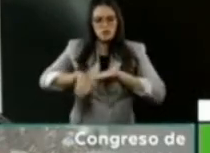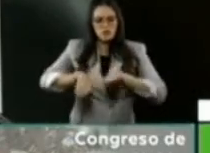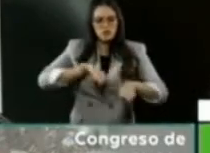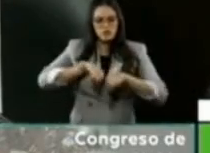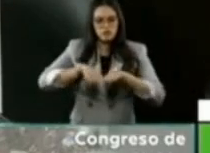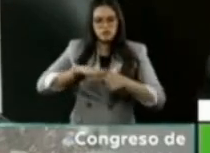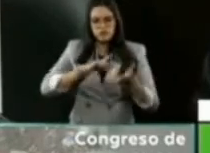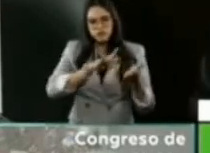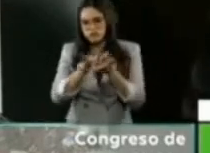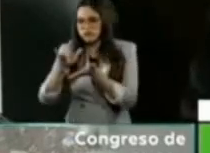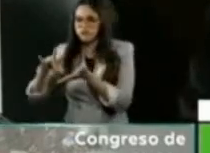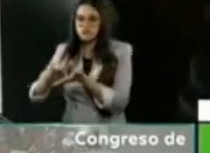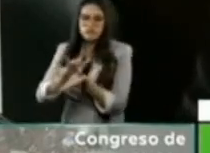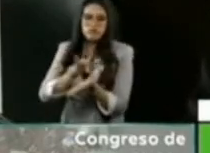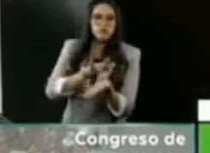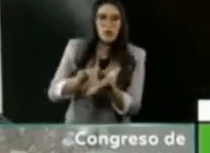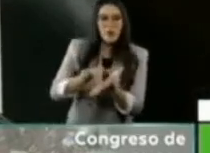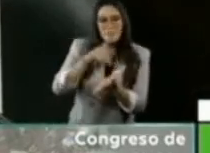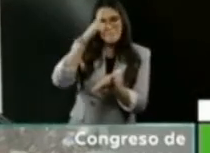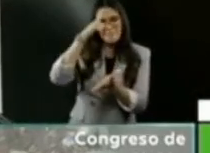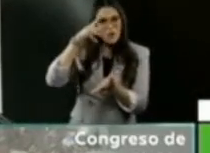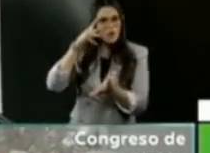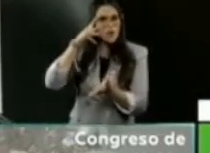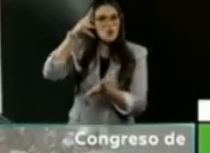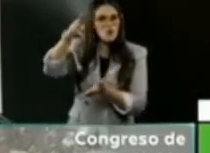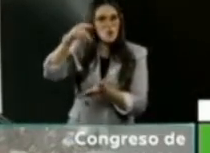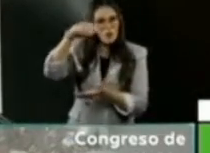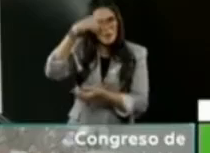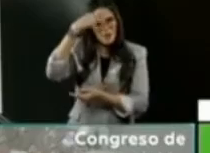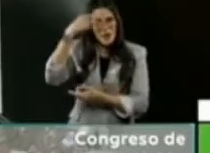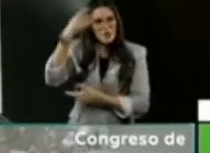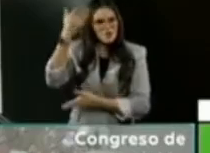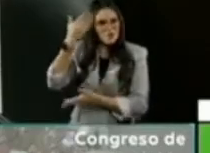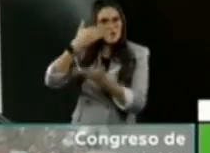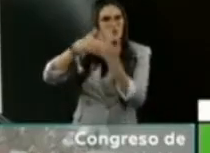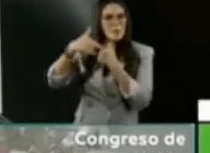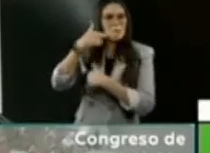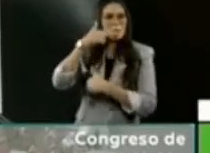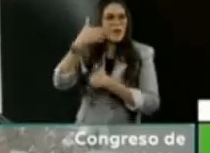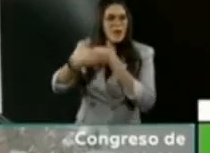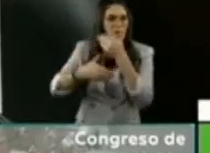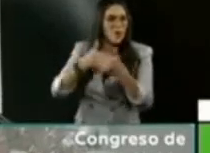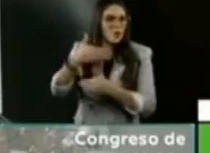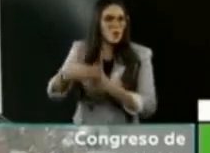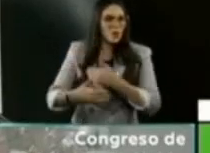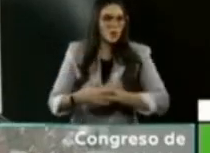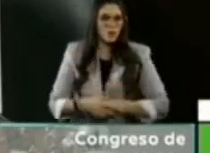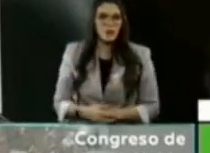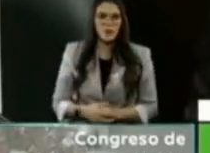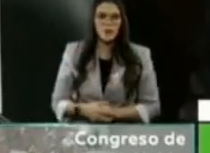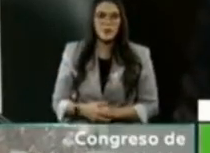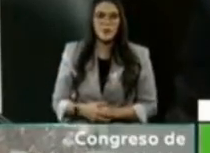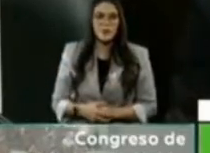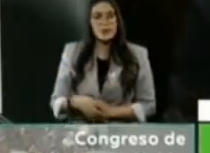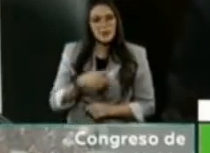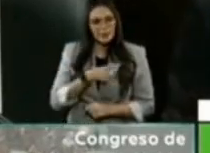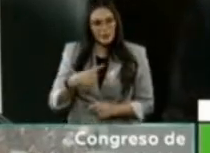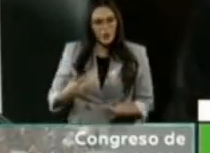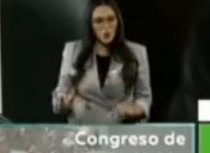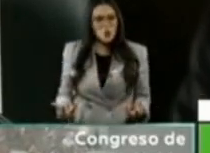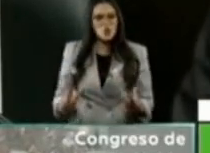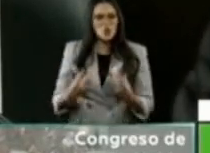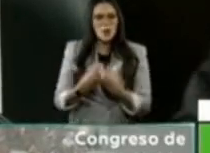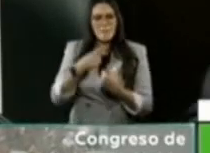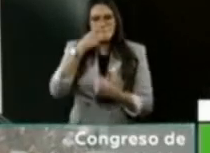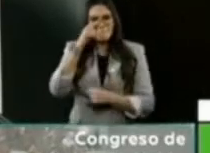García Luna, crearle un programa que le realzara su imagen política, su imagen de salvador